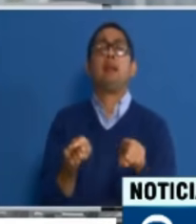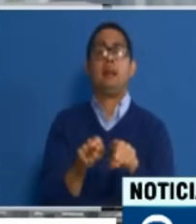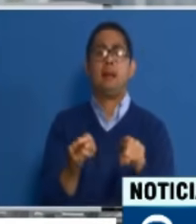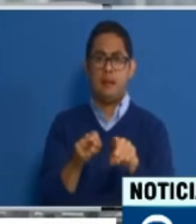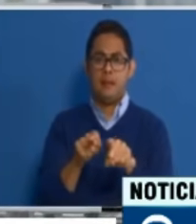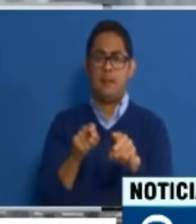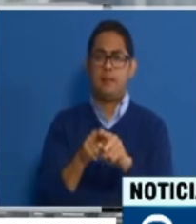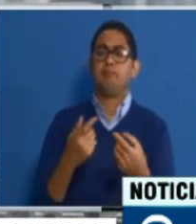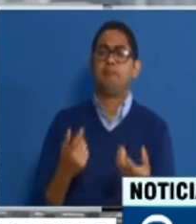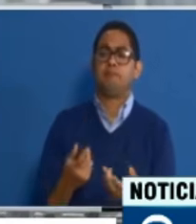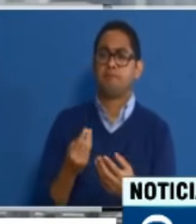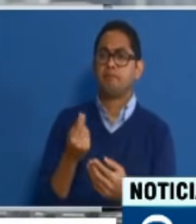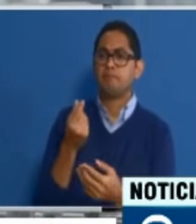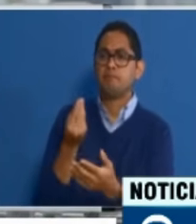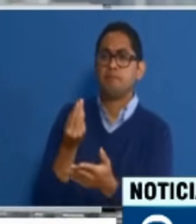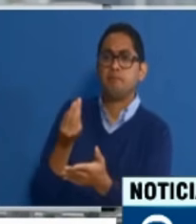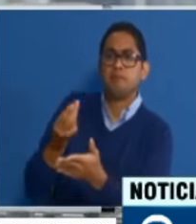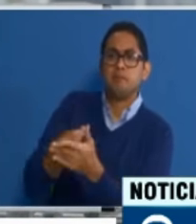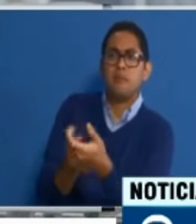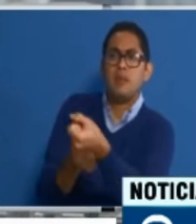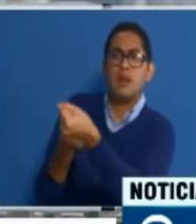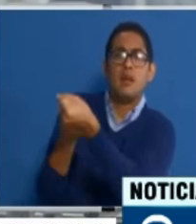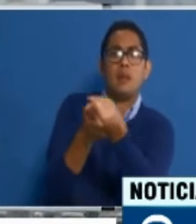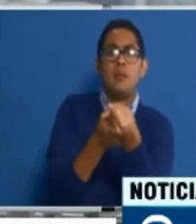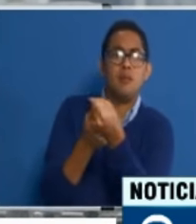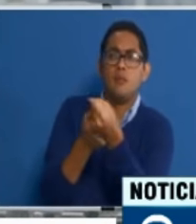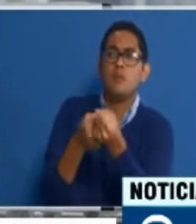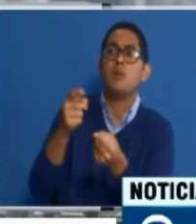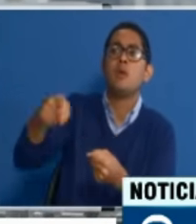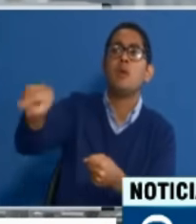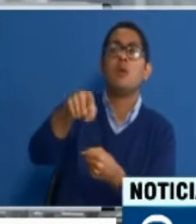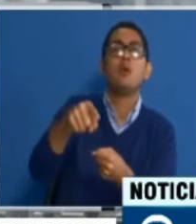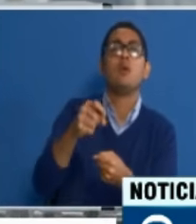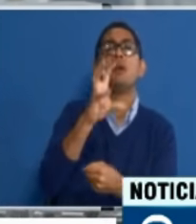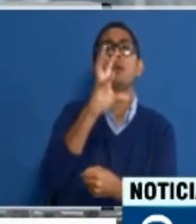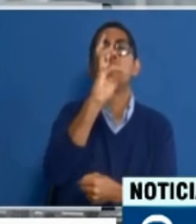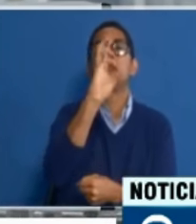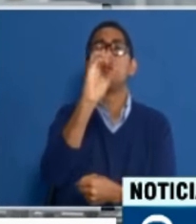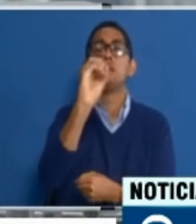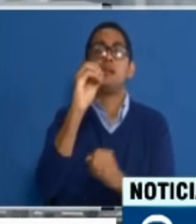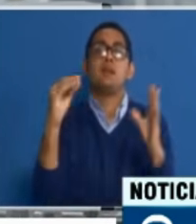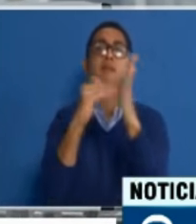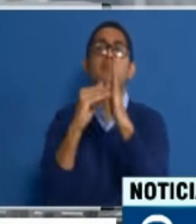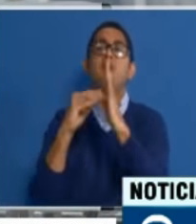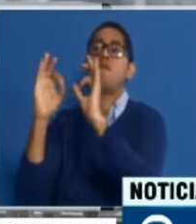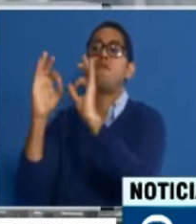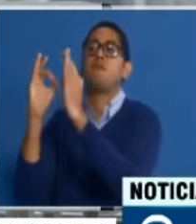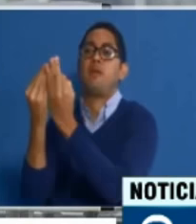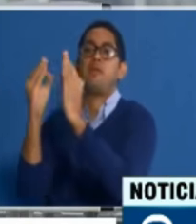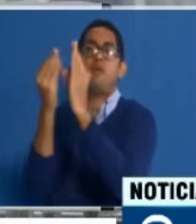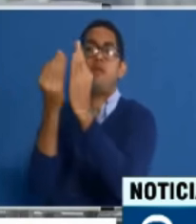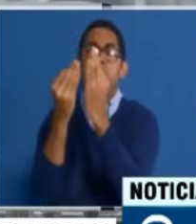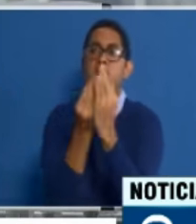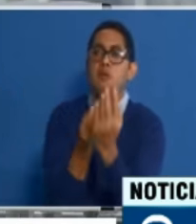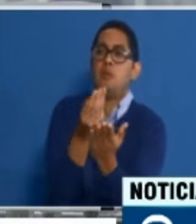alivio a 60.000 familias del circuito 3-1.